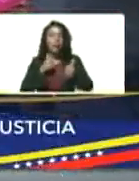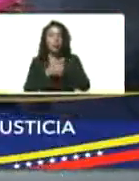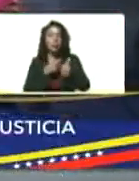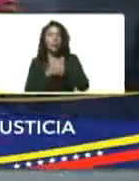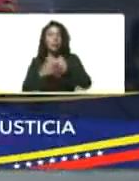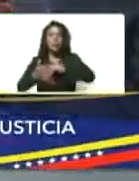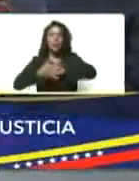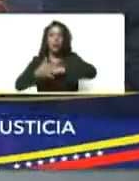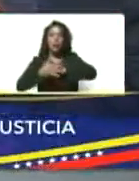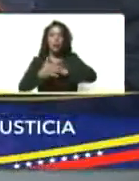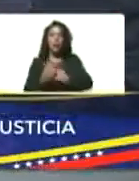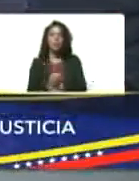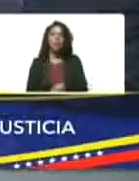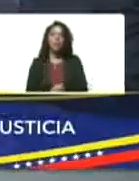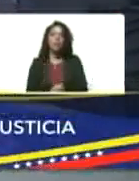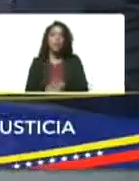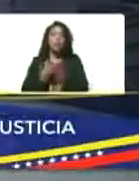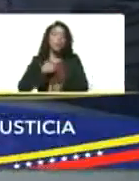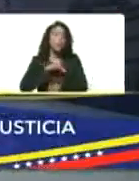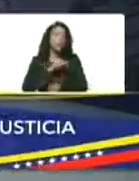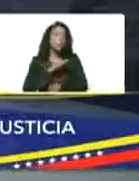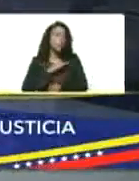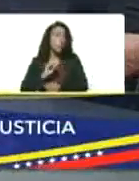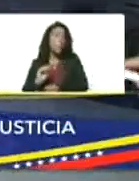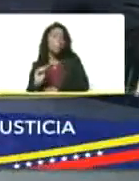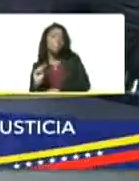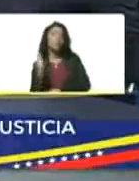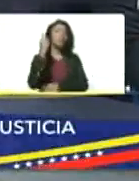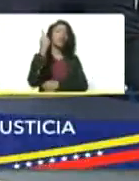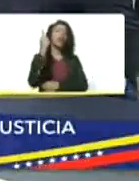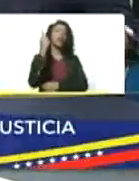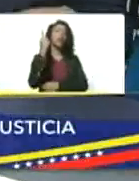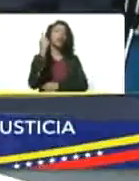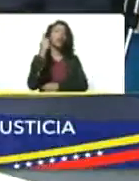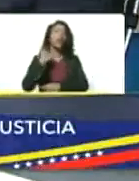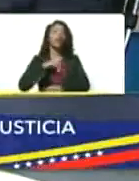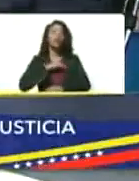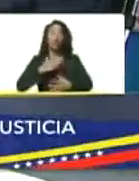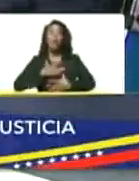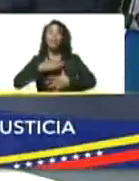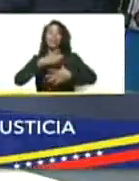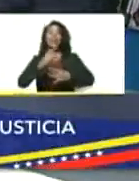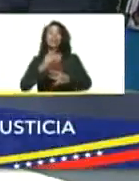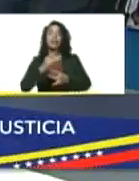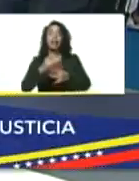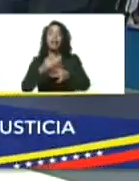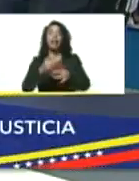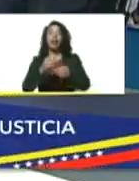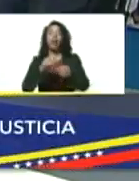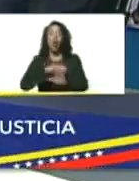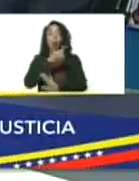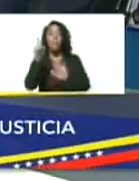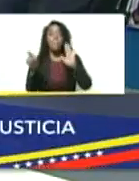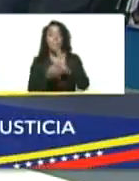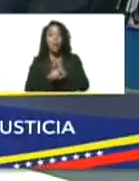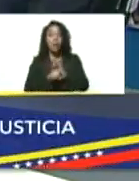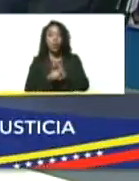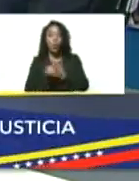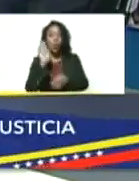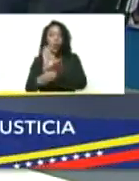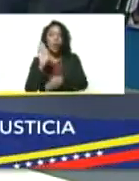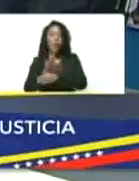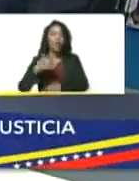técnica así que nosotros somos los primeros que estamos interesados en la prevalencia plena de los derechos humanos